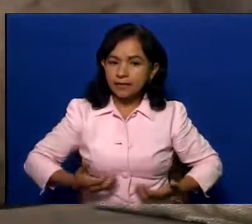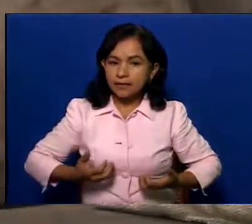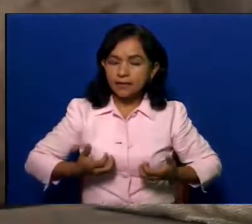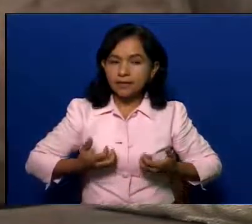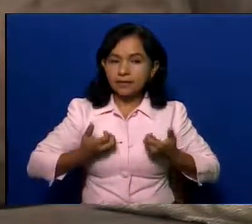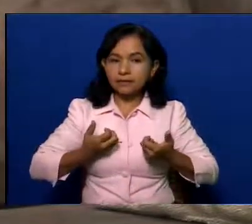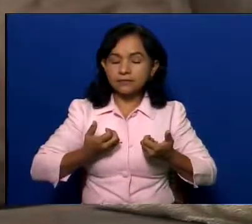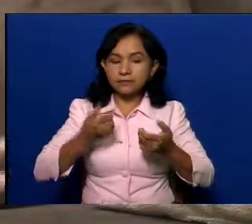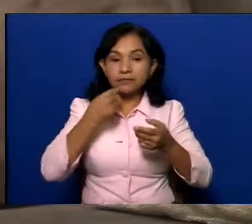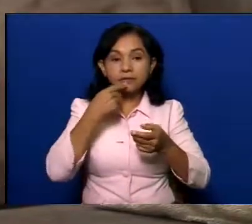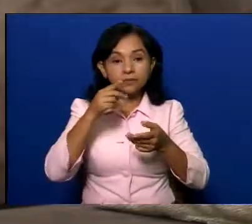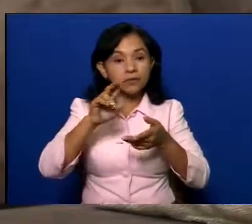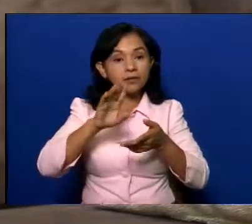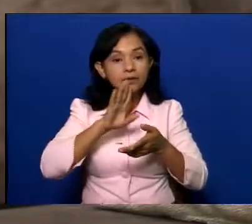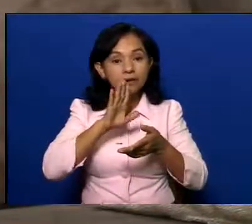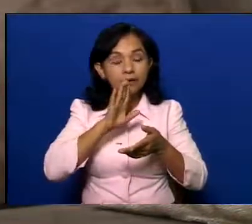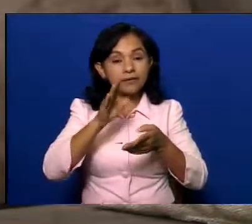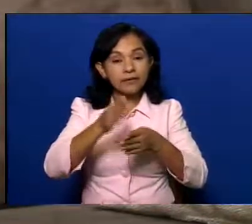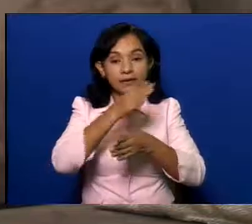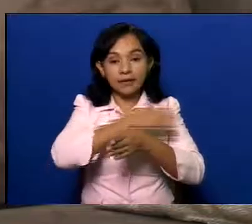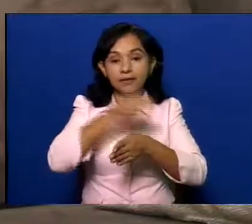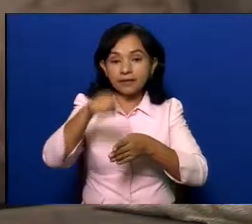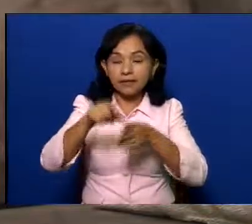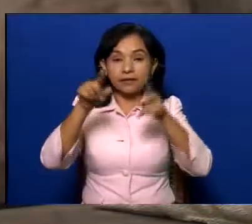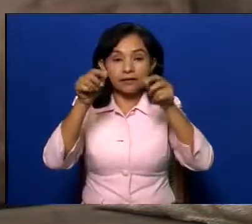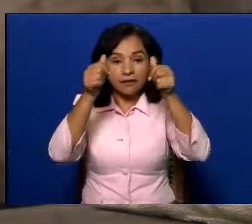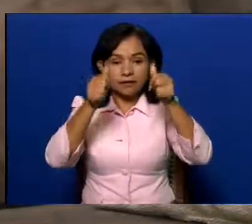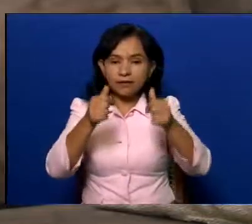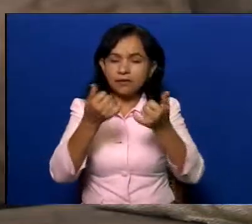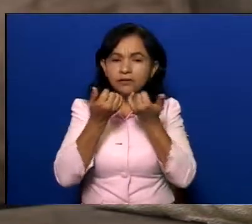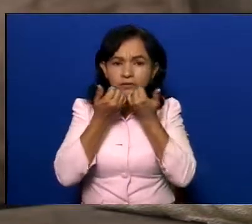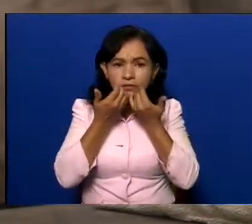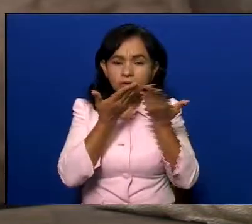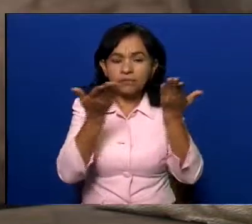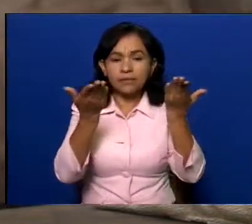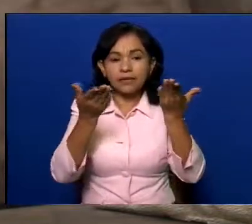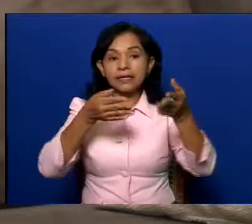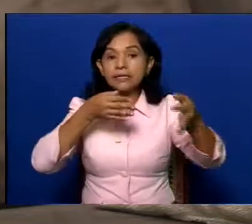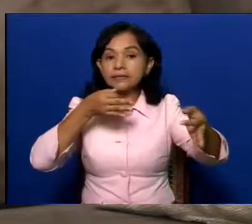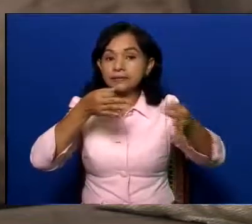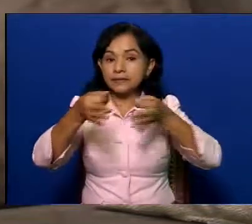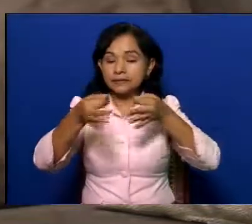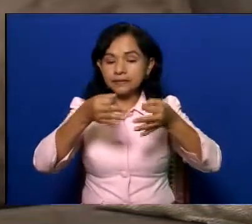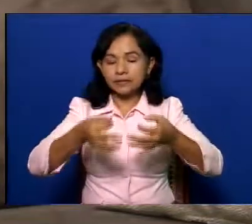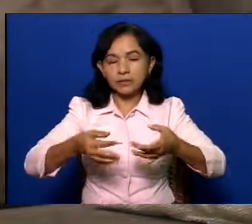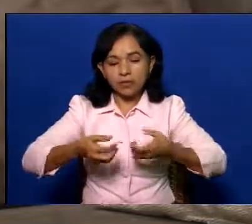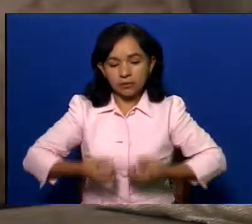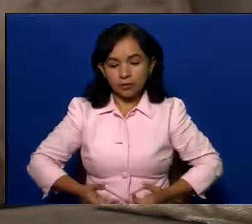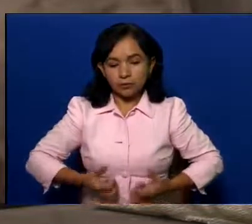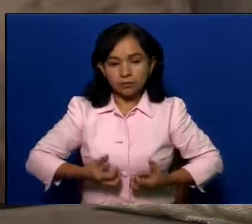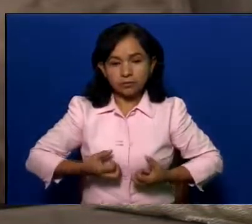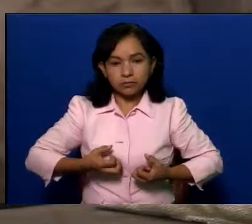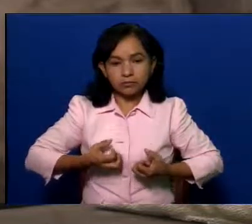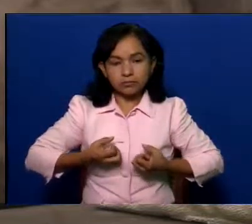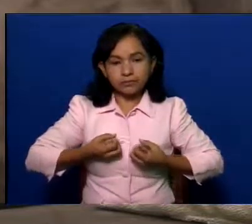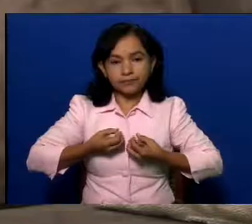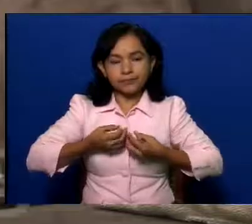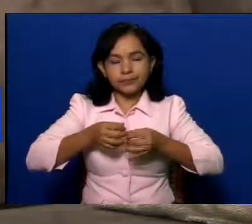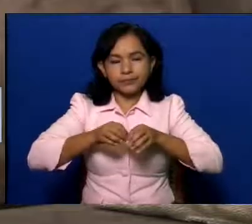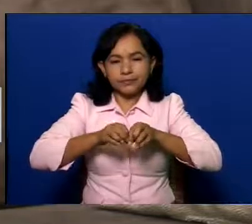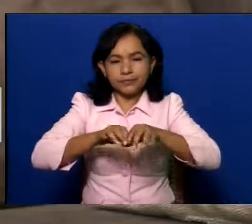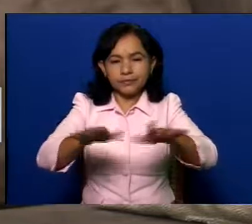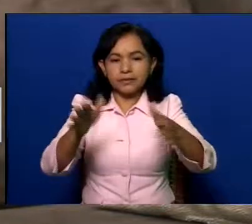que ustedes tienen aquí en el canal, deja claro que es la proliferación o el aumento